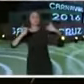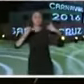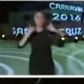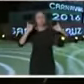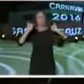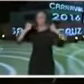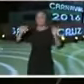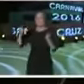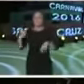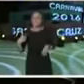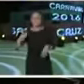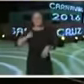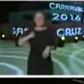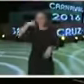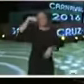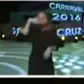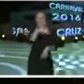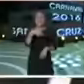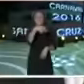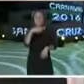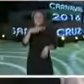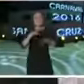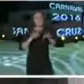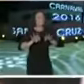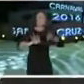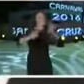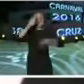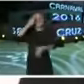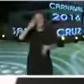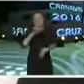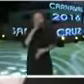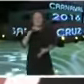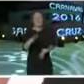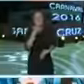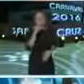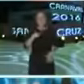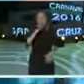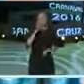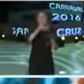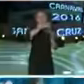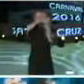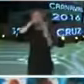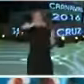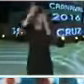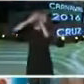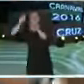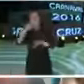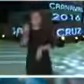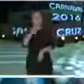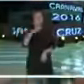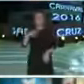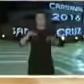No sé lo que está ahí la tiene. Si no es porque estoy de gira, yo me quedo hasta septiembre. Ensayan todos